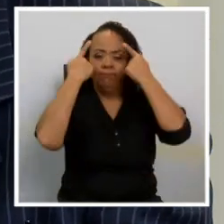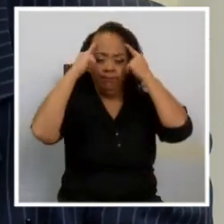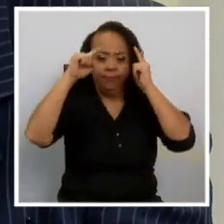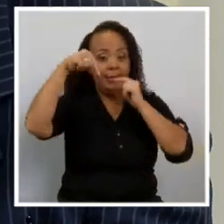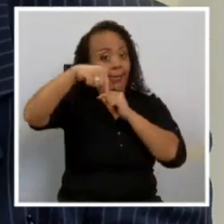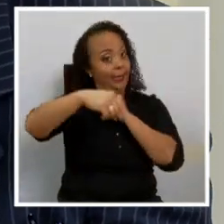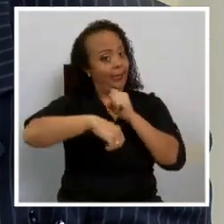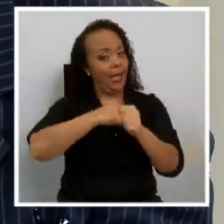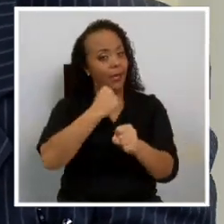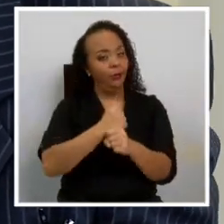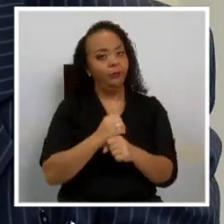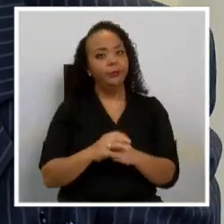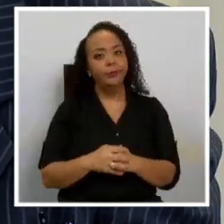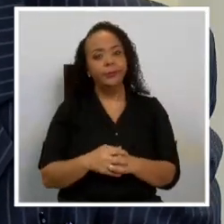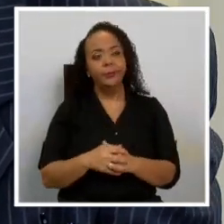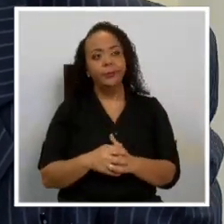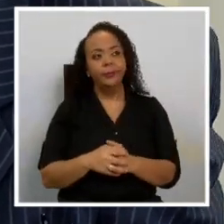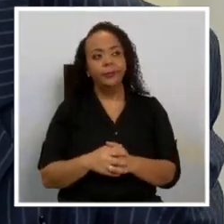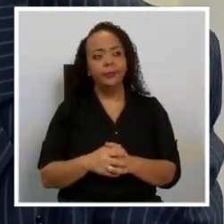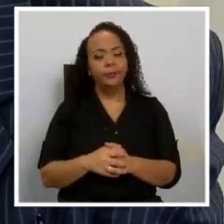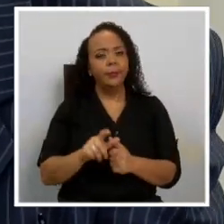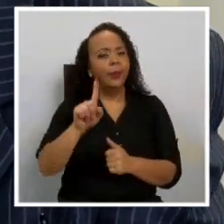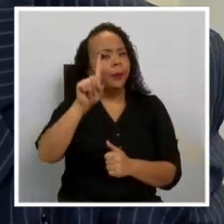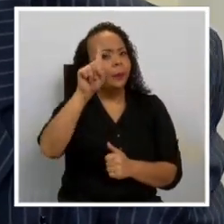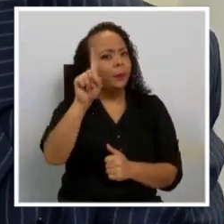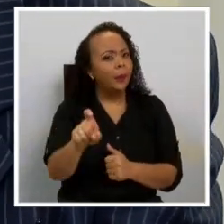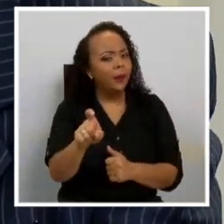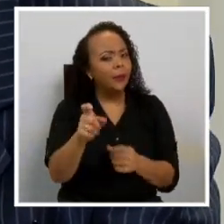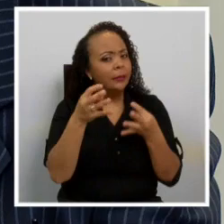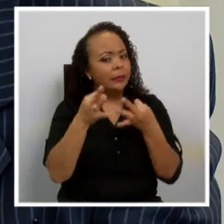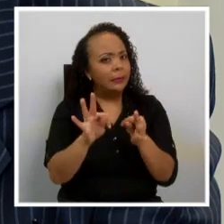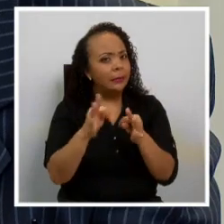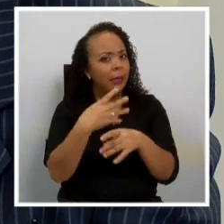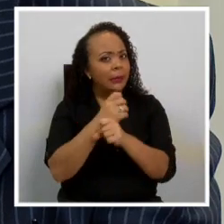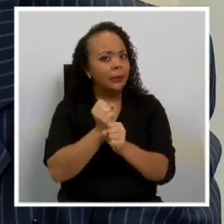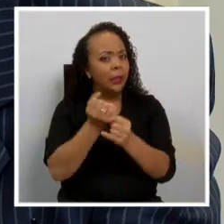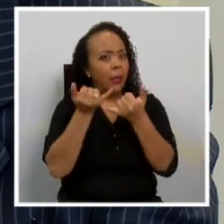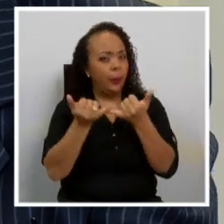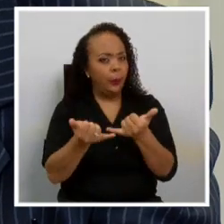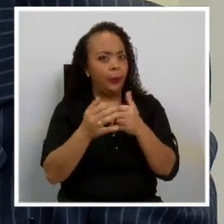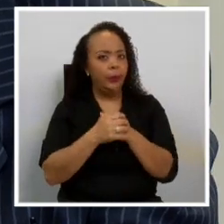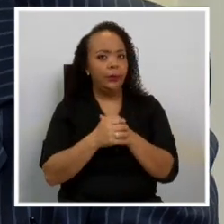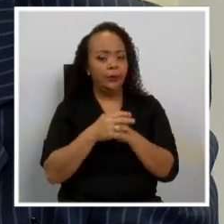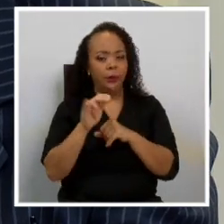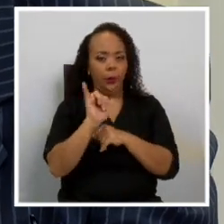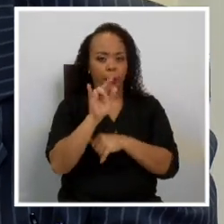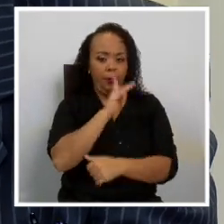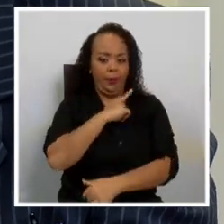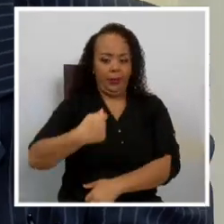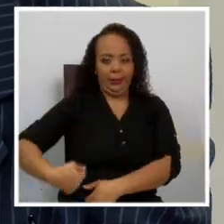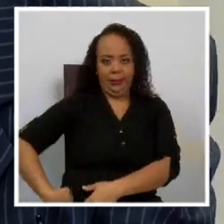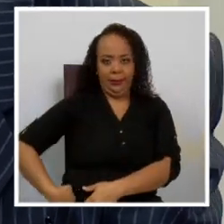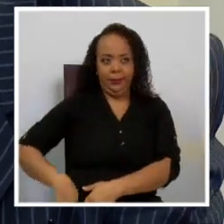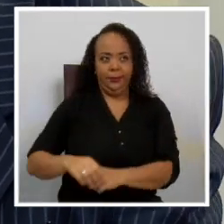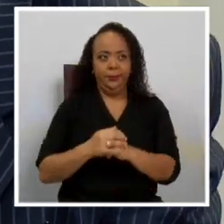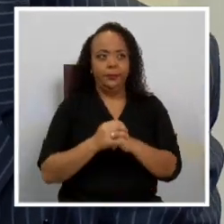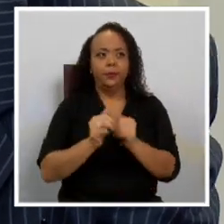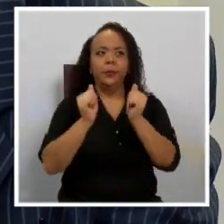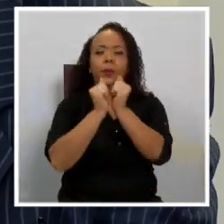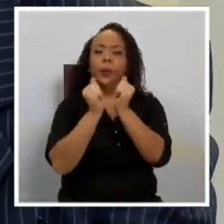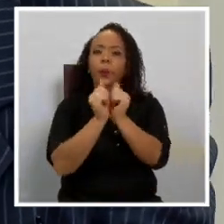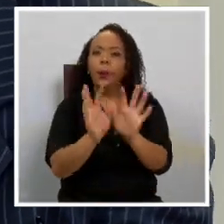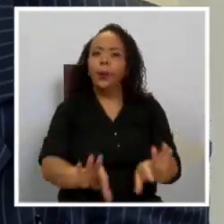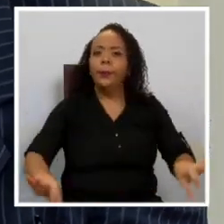este año. La pregunta es, ¿lo intentará hacer ahora siendo presidente? Con la